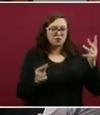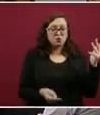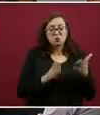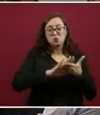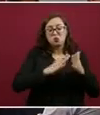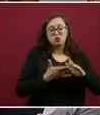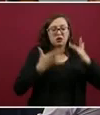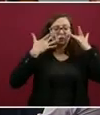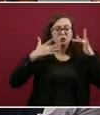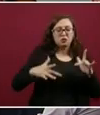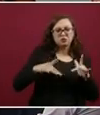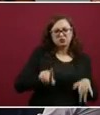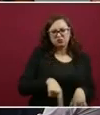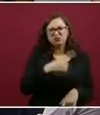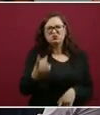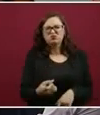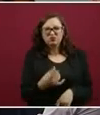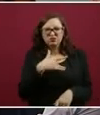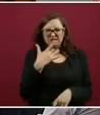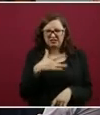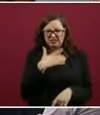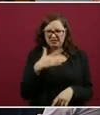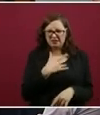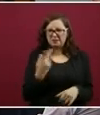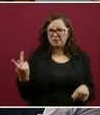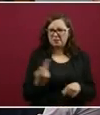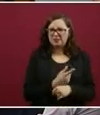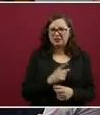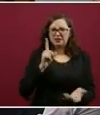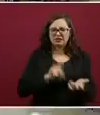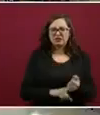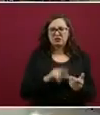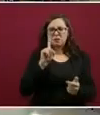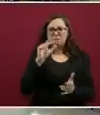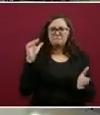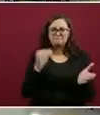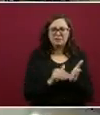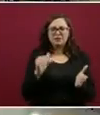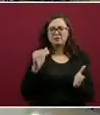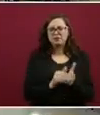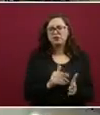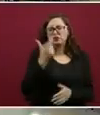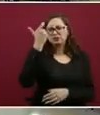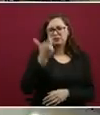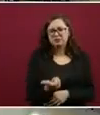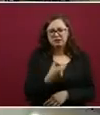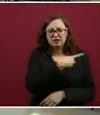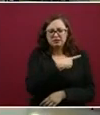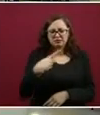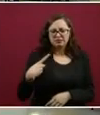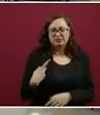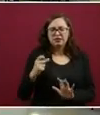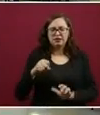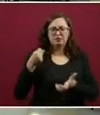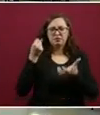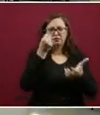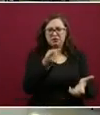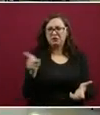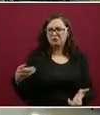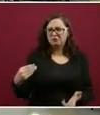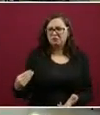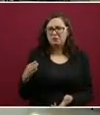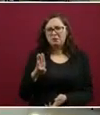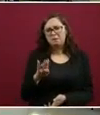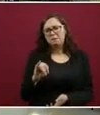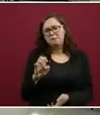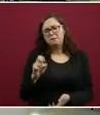motivos de renuncia. ¿Qué pasó con los 1,000 millones de pesos que se le debían o se le deben a IMSS Bienestar? Y no entiendo también